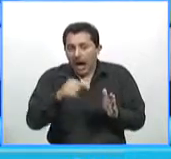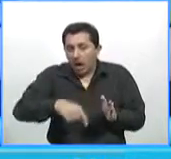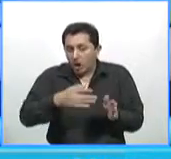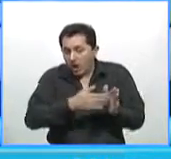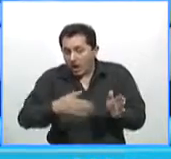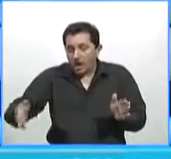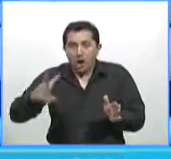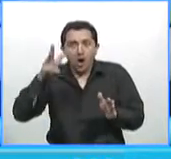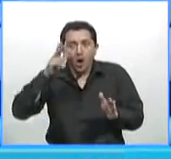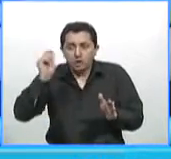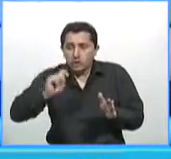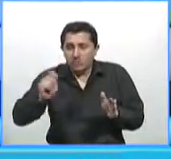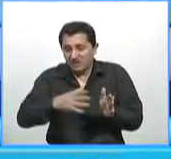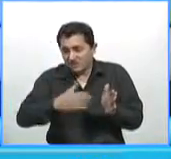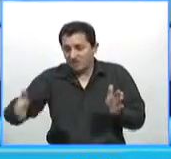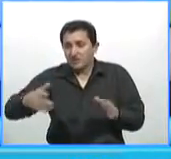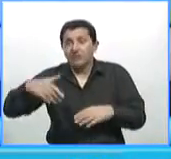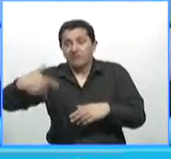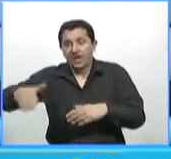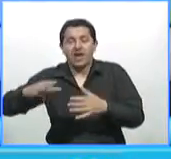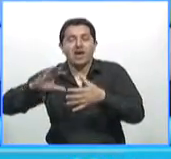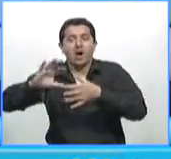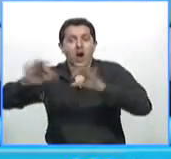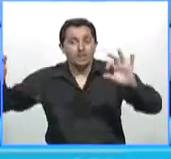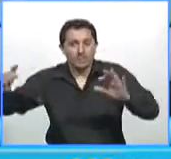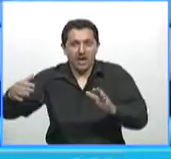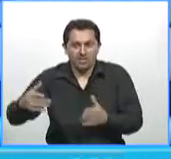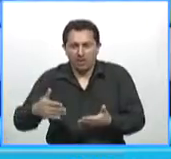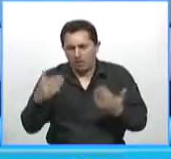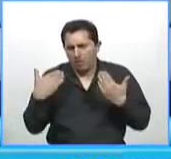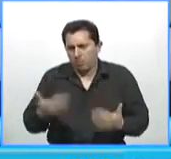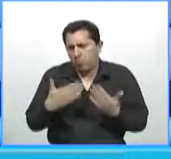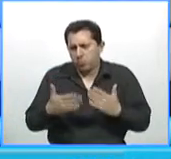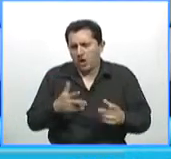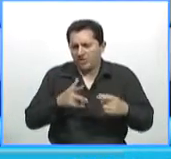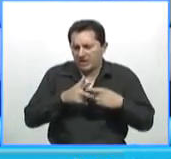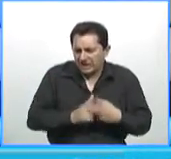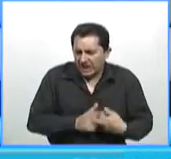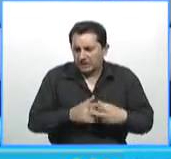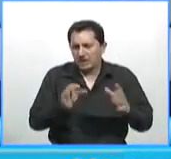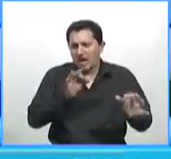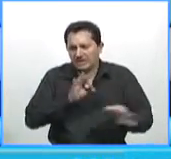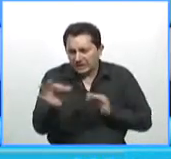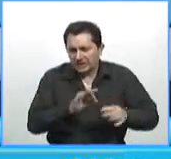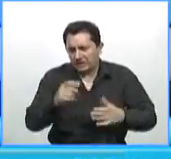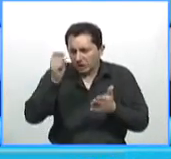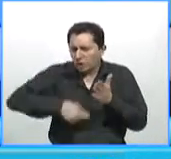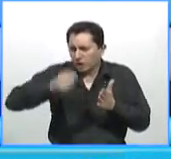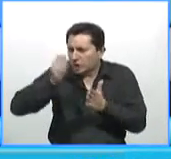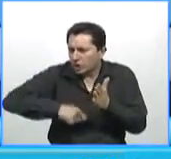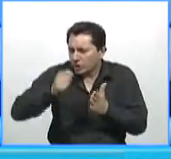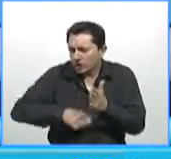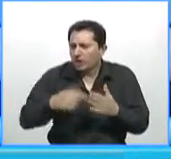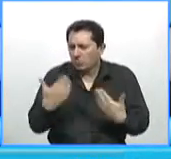quedan del Juego Olímpico, será un trabajo de los técnicos en cuanto a todo lo que es técnicas y estrategia. Creo que a veces es mucho más